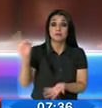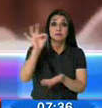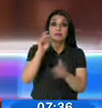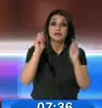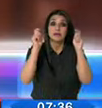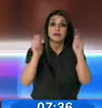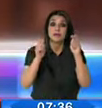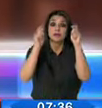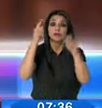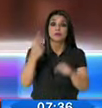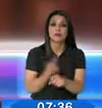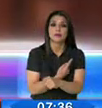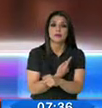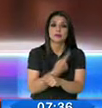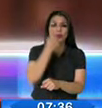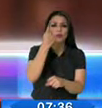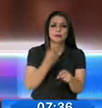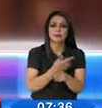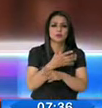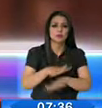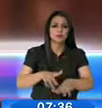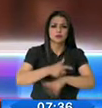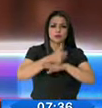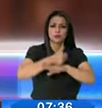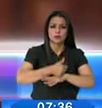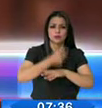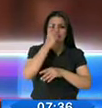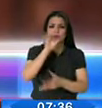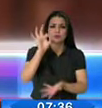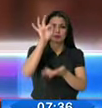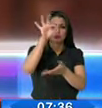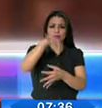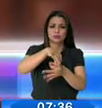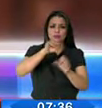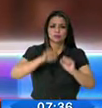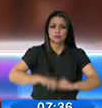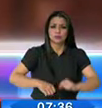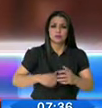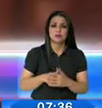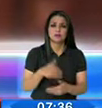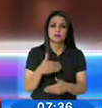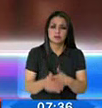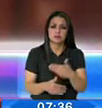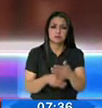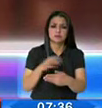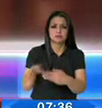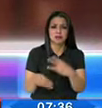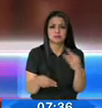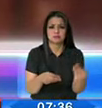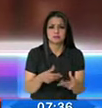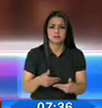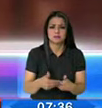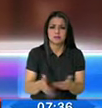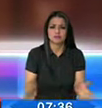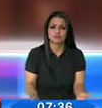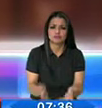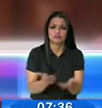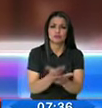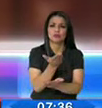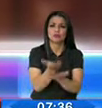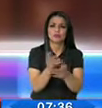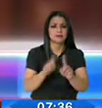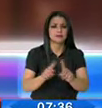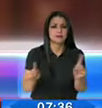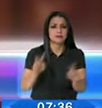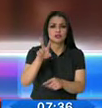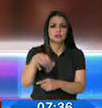tan solo una vez en cualquier dignidad de elección popular. Eso luego tuvo otros elementos que condujeron a impulsar una propuesta distinta